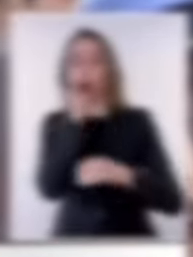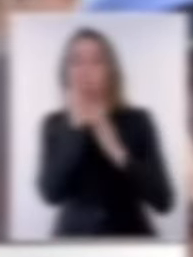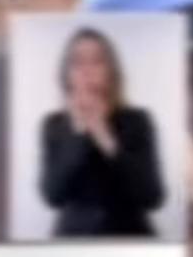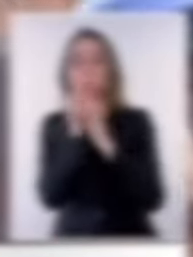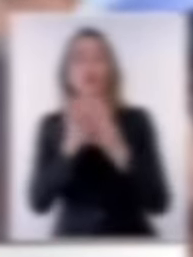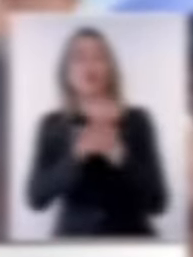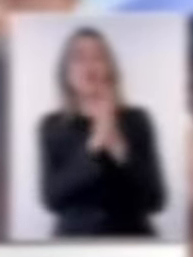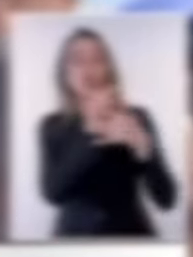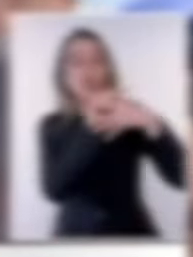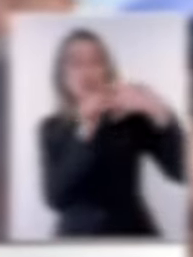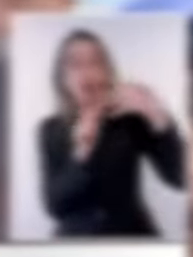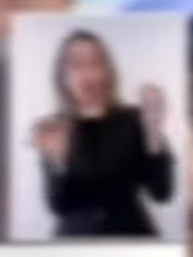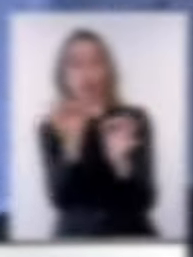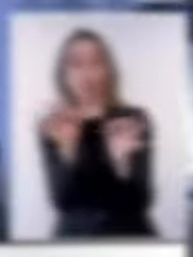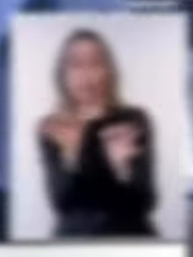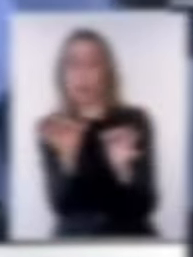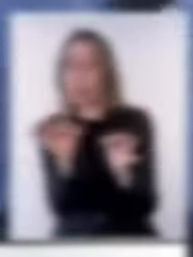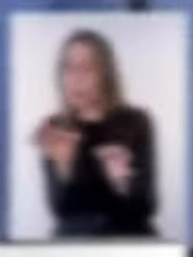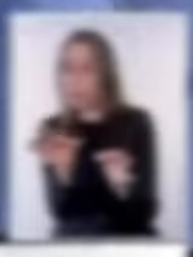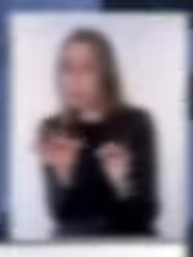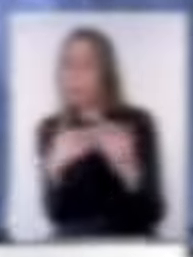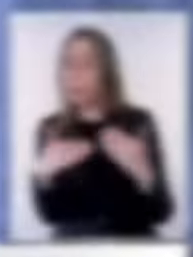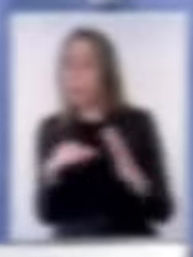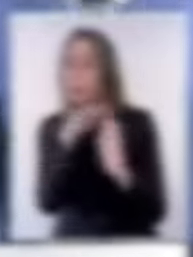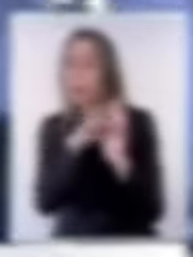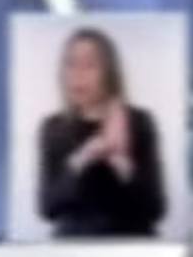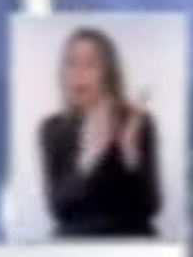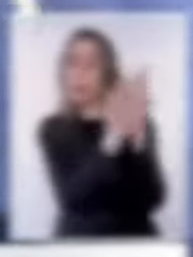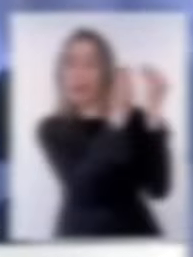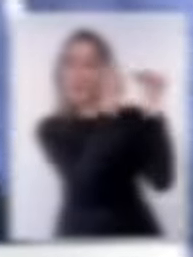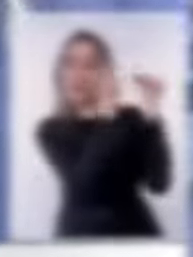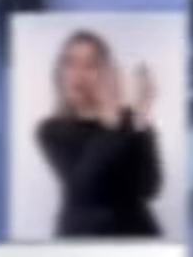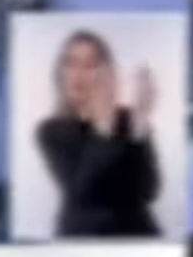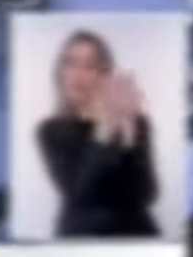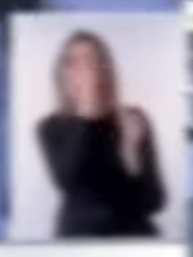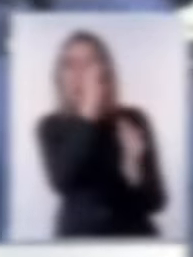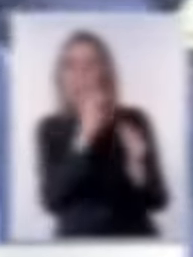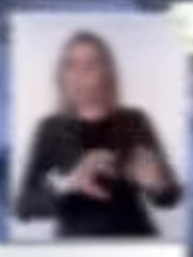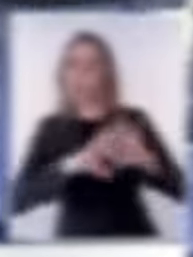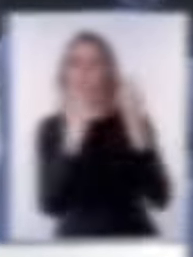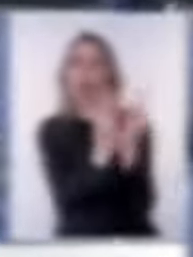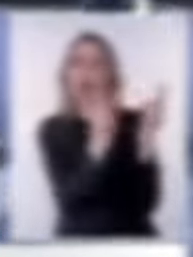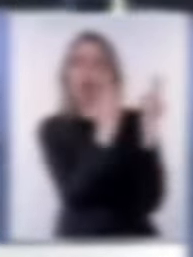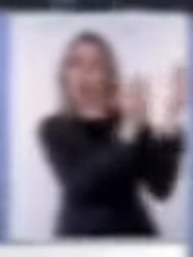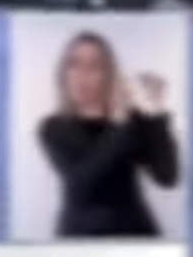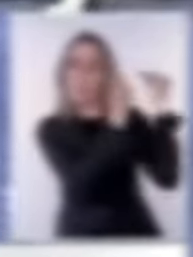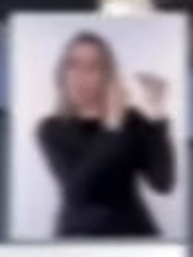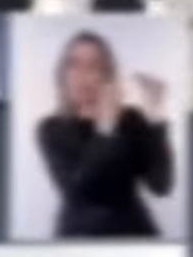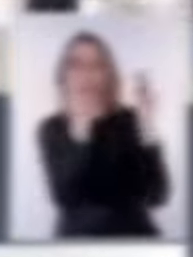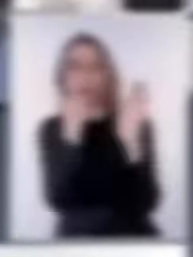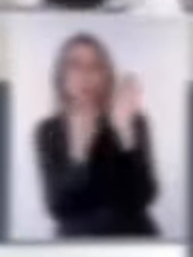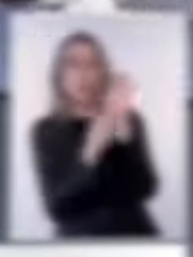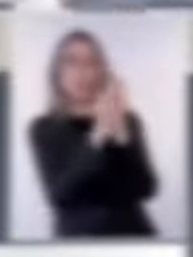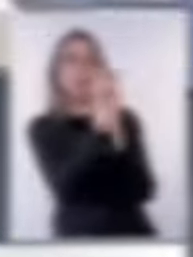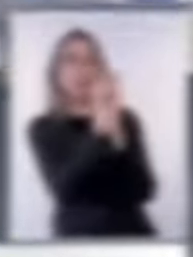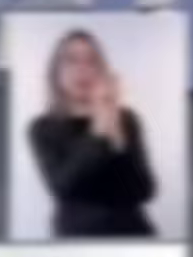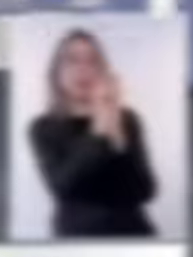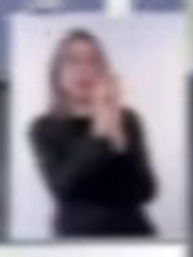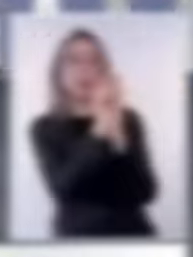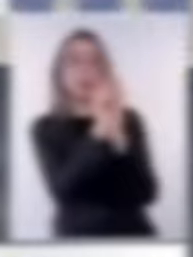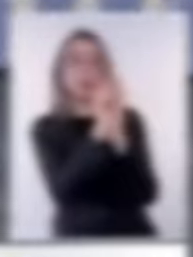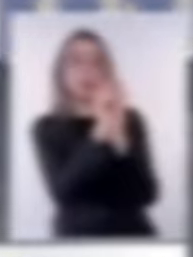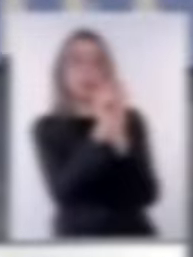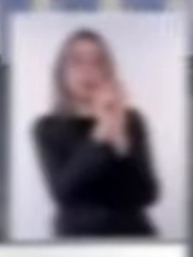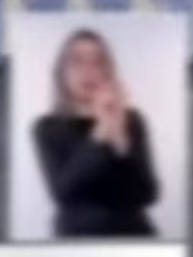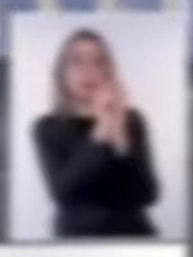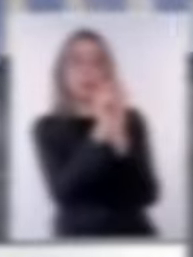Todo lo anterior bajo un intenso programa de formación académica integral que goza del reconocimiento. Ajá,